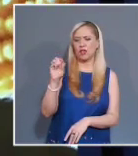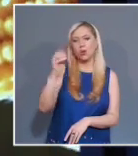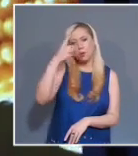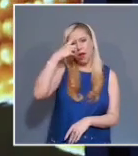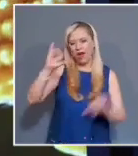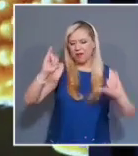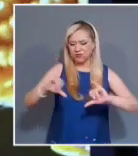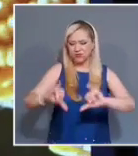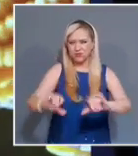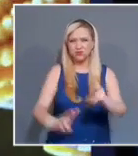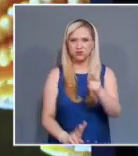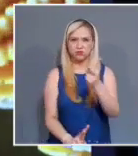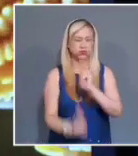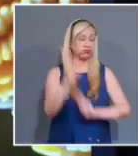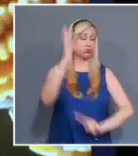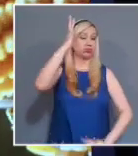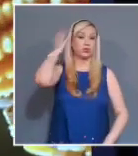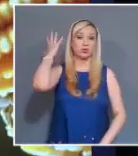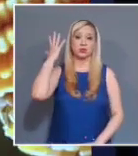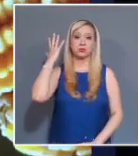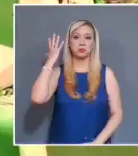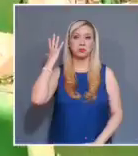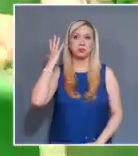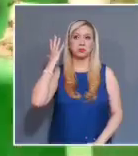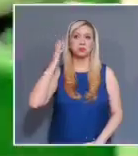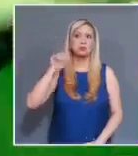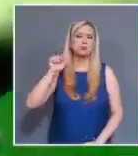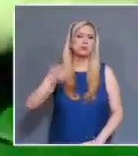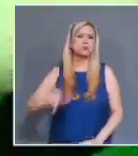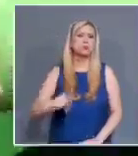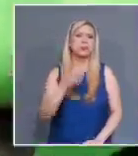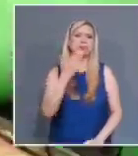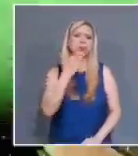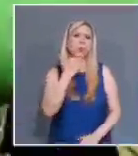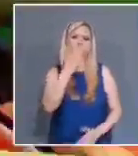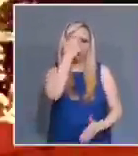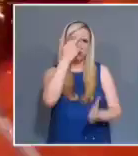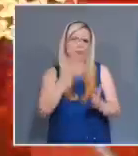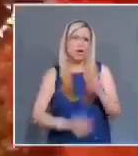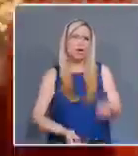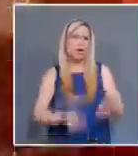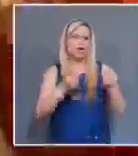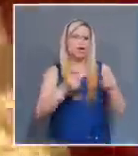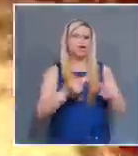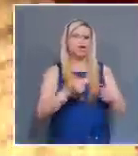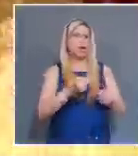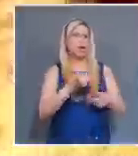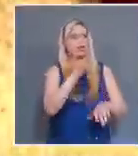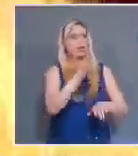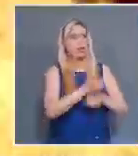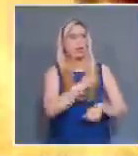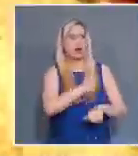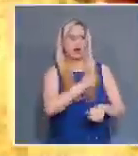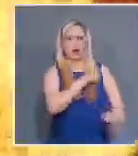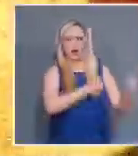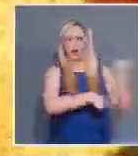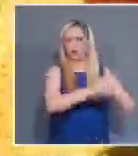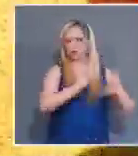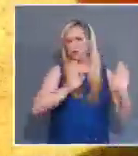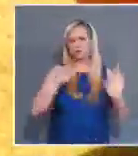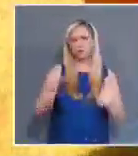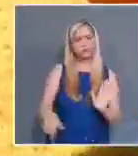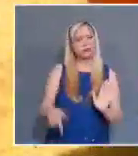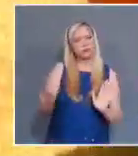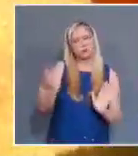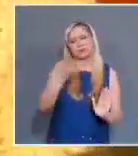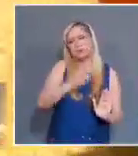atentan contra las reglas del TEMEC. La política de autosuficiencia alimentaria en México y el decreto presidencial que